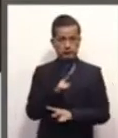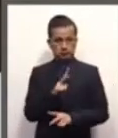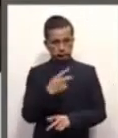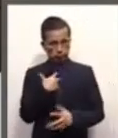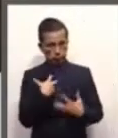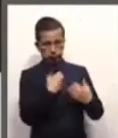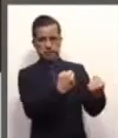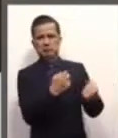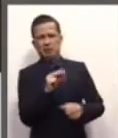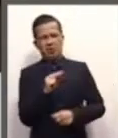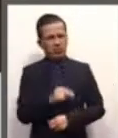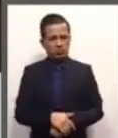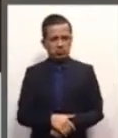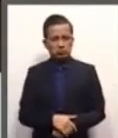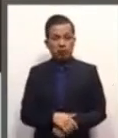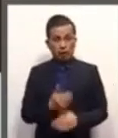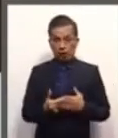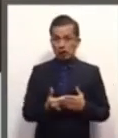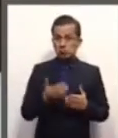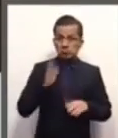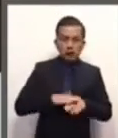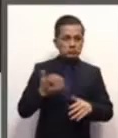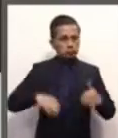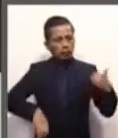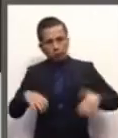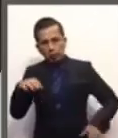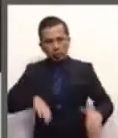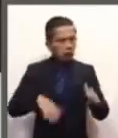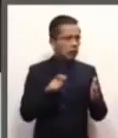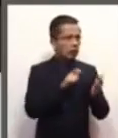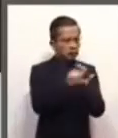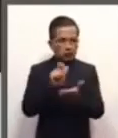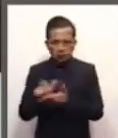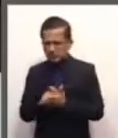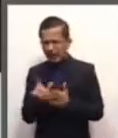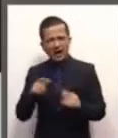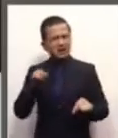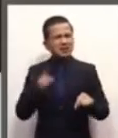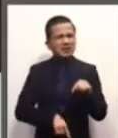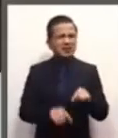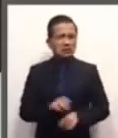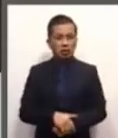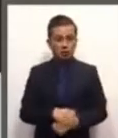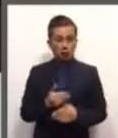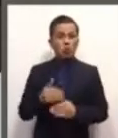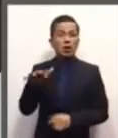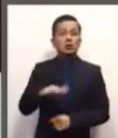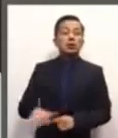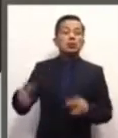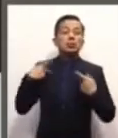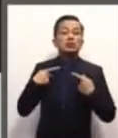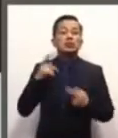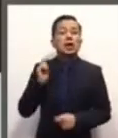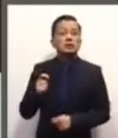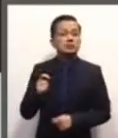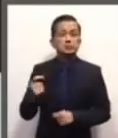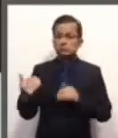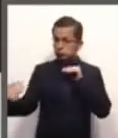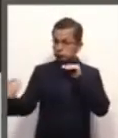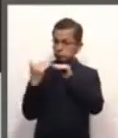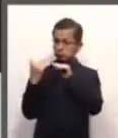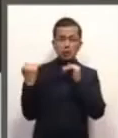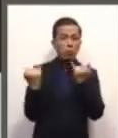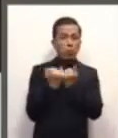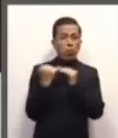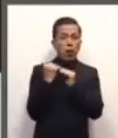lado ese consumismo feroz. Y veamos a los ciudadanos como lo que son, semejantes a nosotros, y no